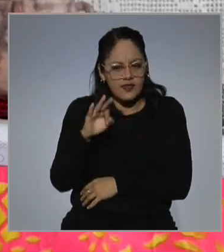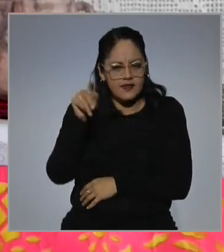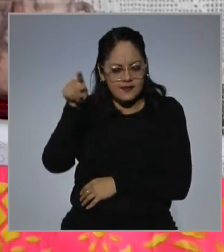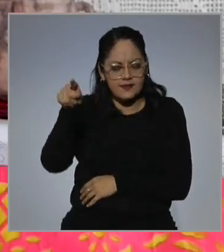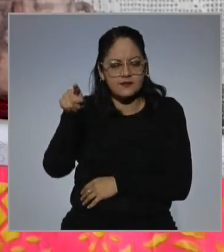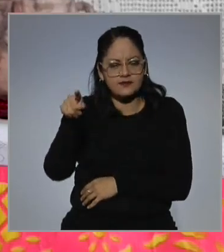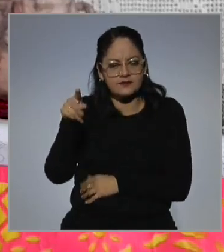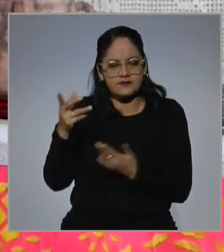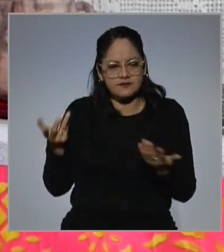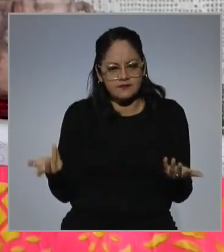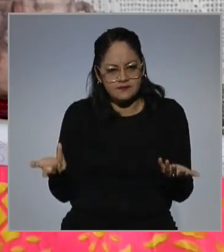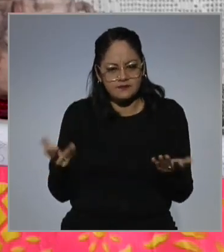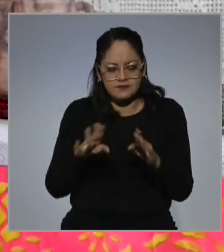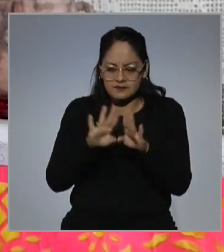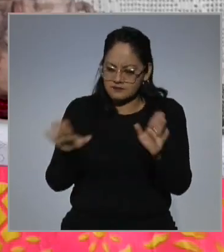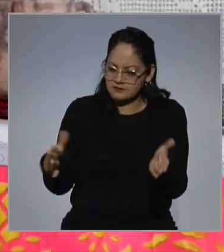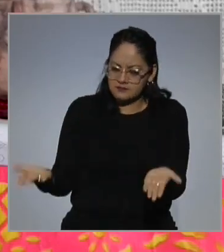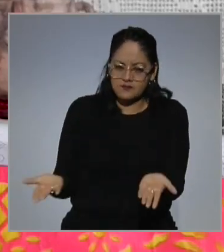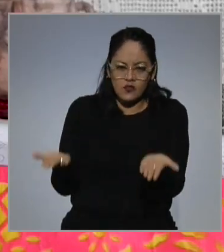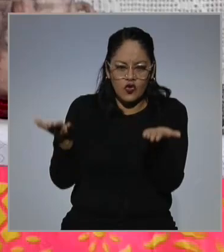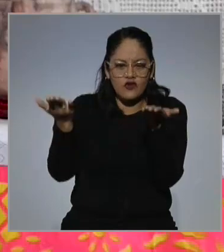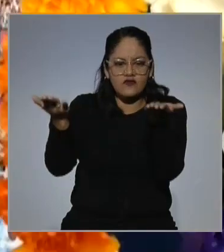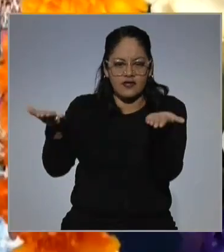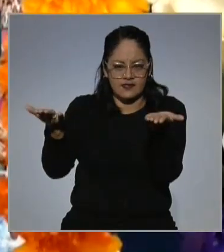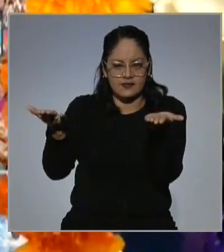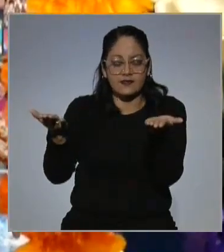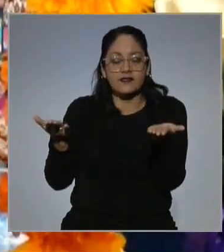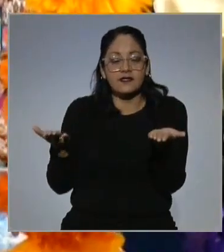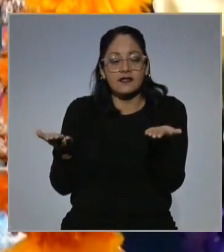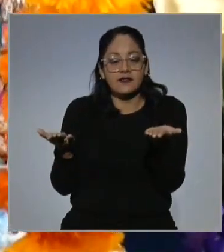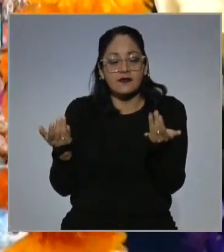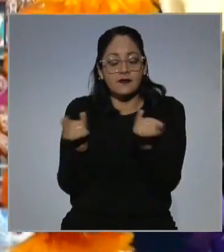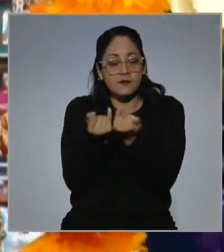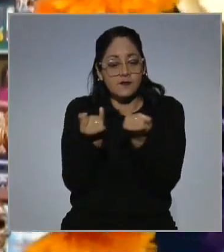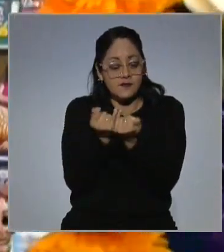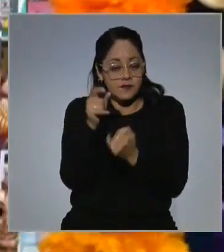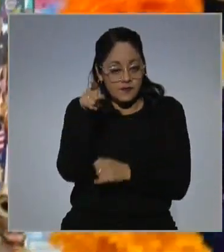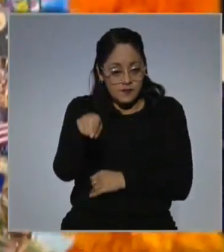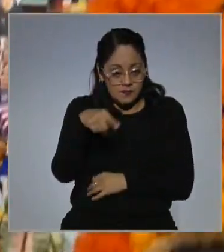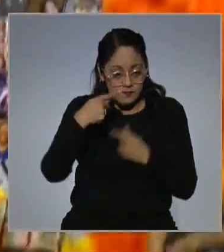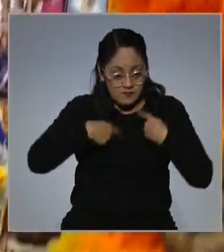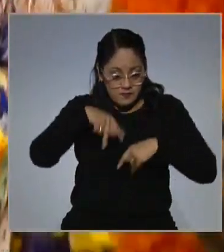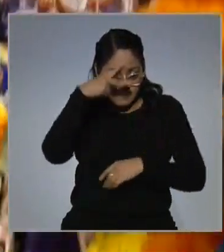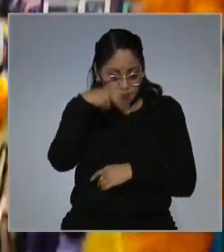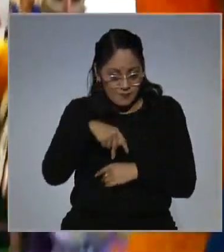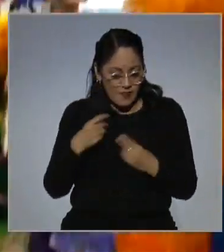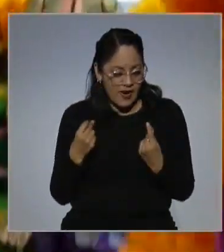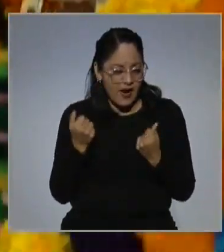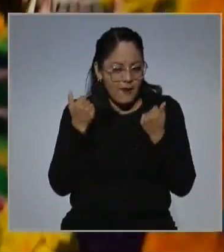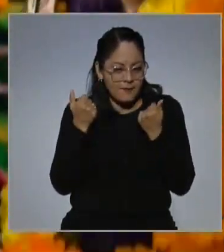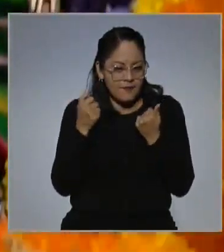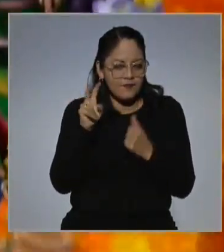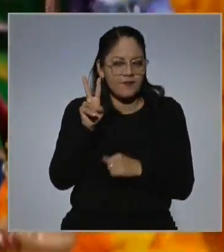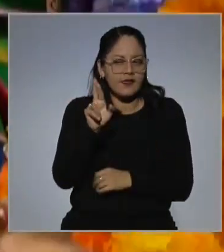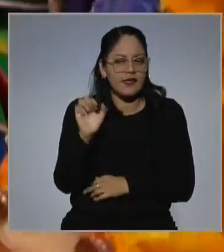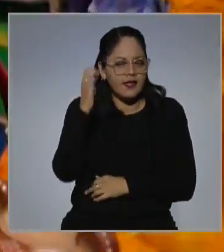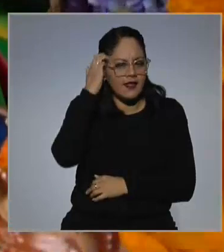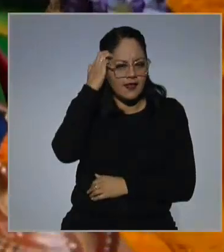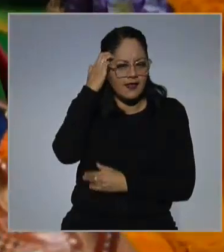tipo de ofrendas y en donde el mexicano inmediatamente